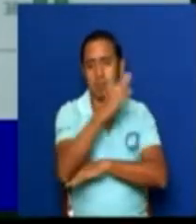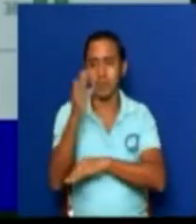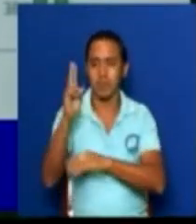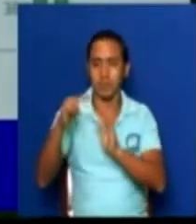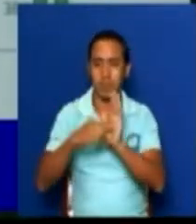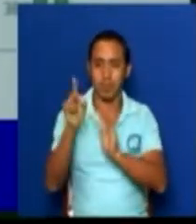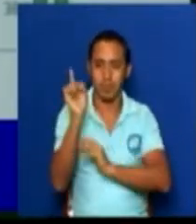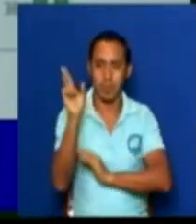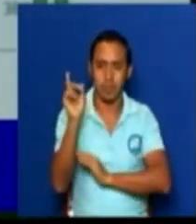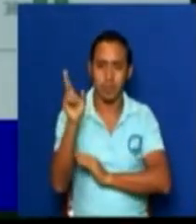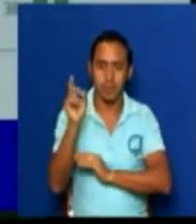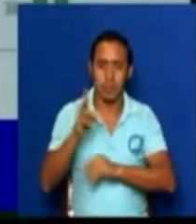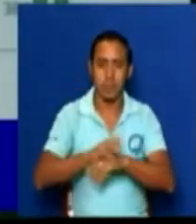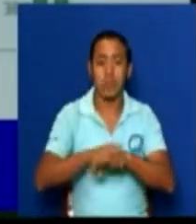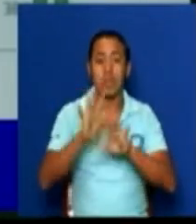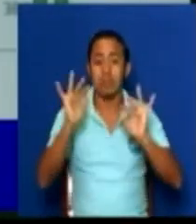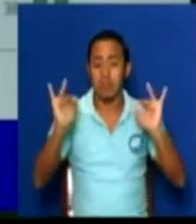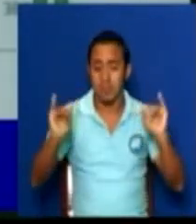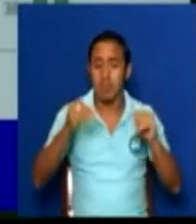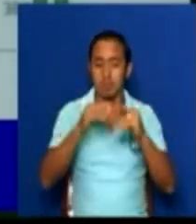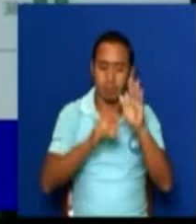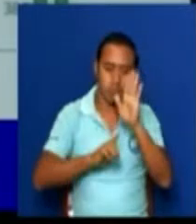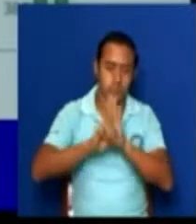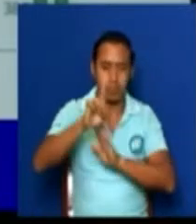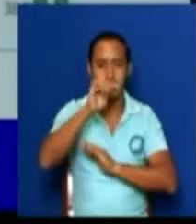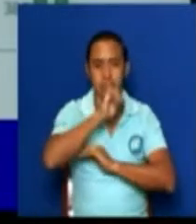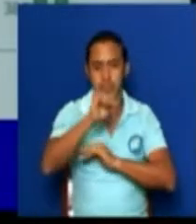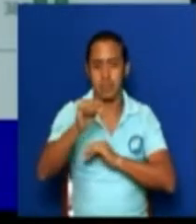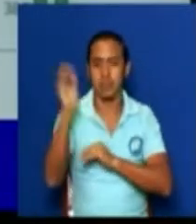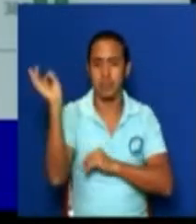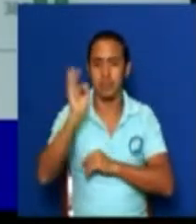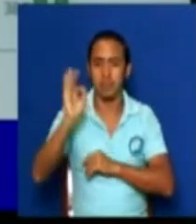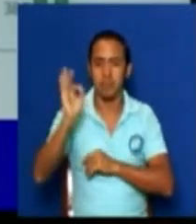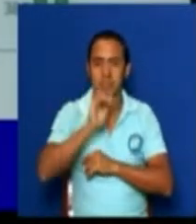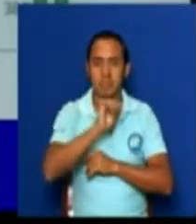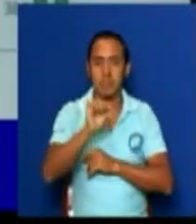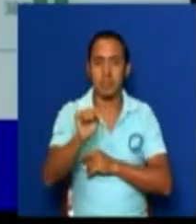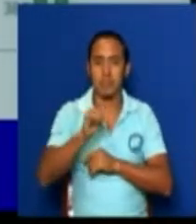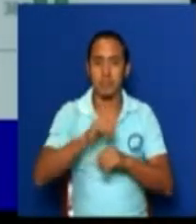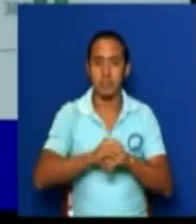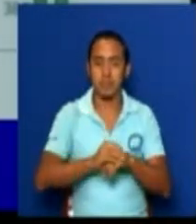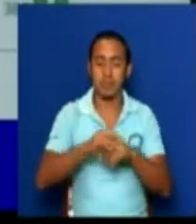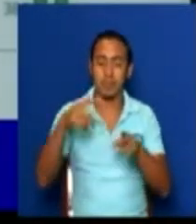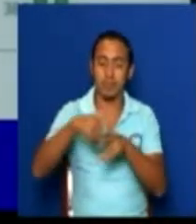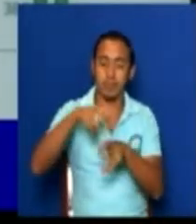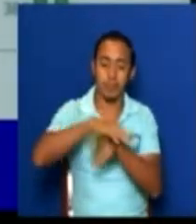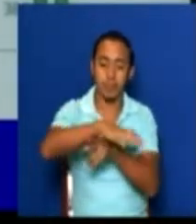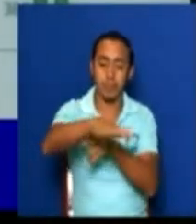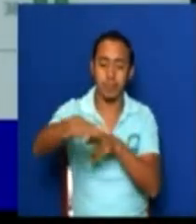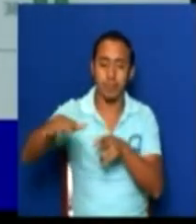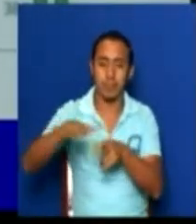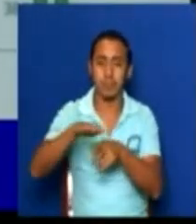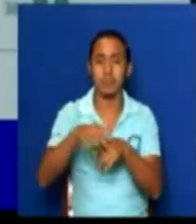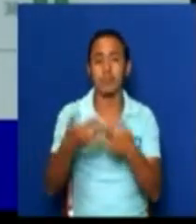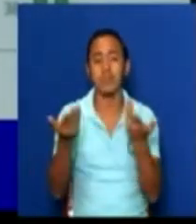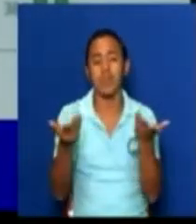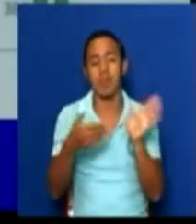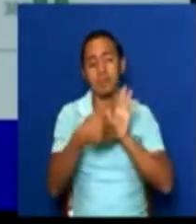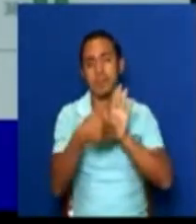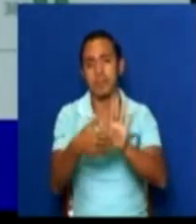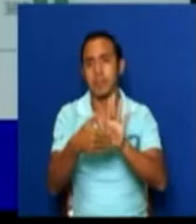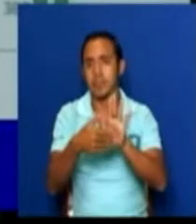2012, y han habido grandes avances en ese sentido en el área rural. Como pueden ver en